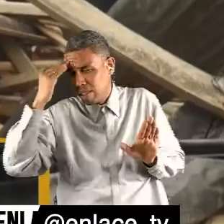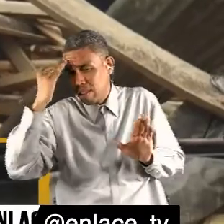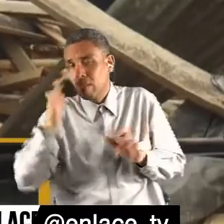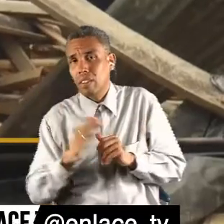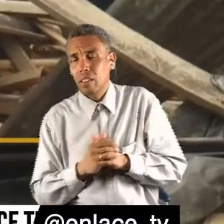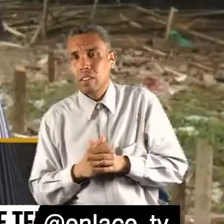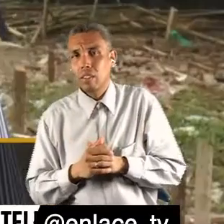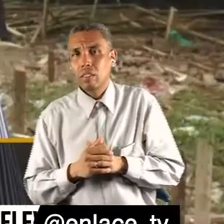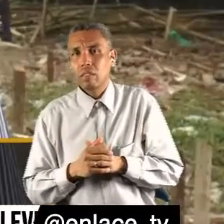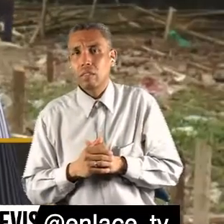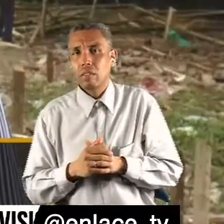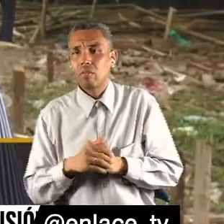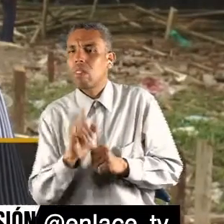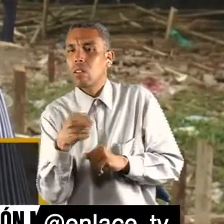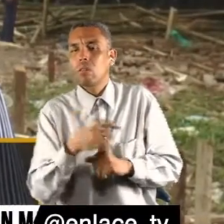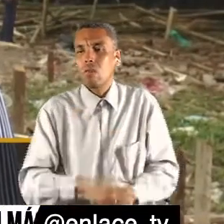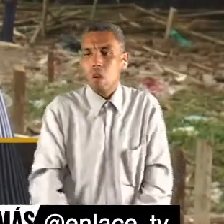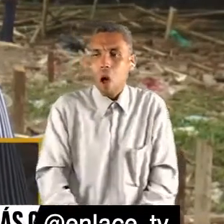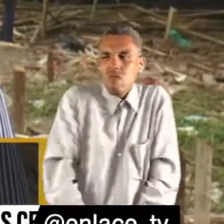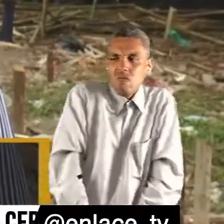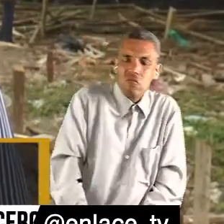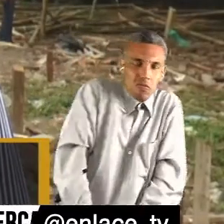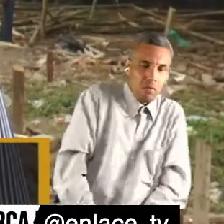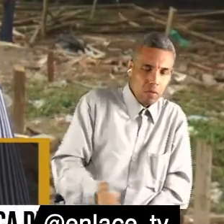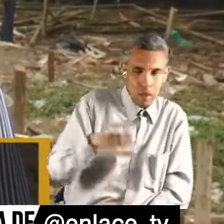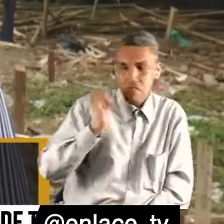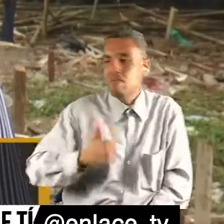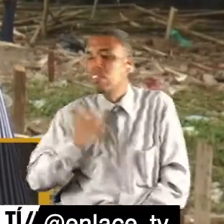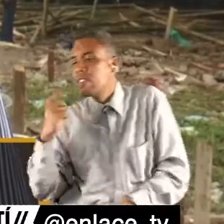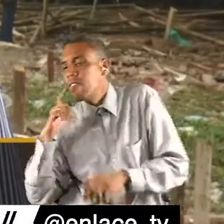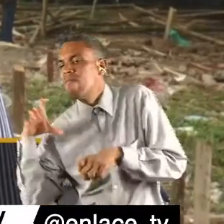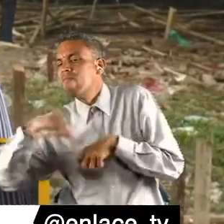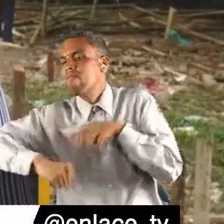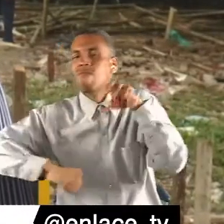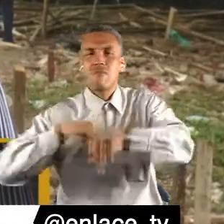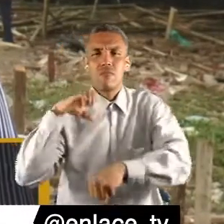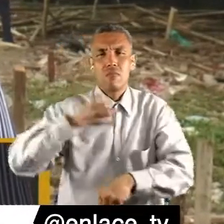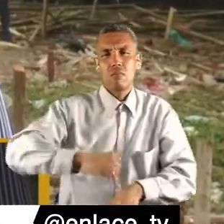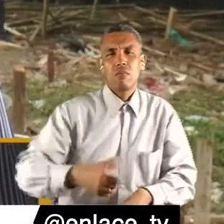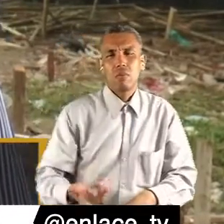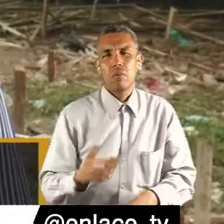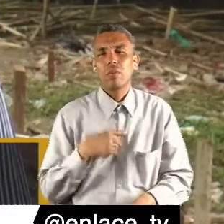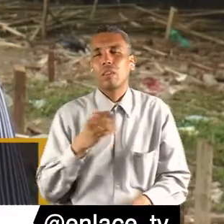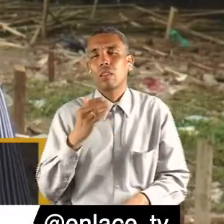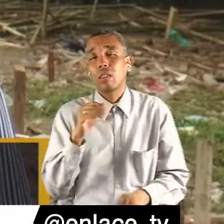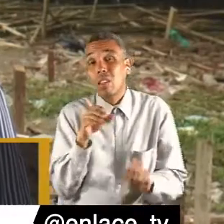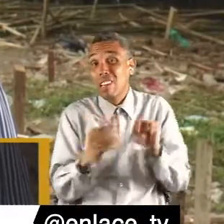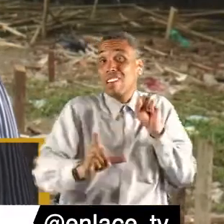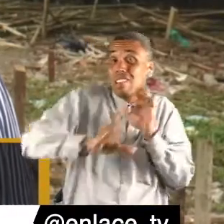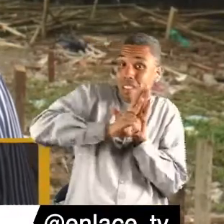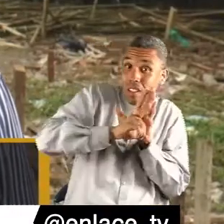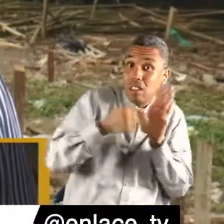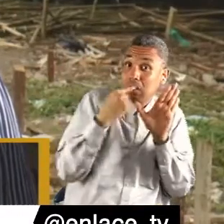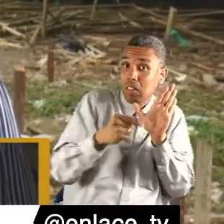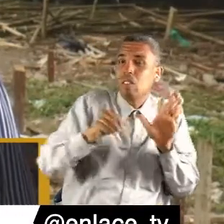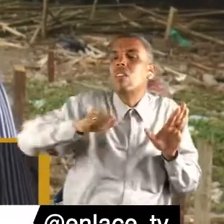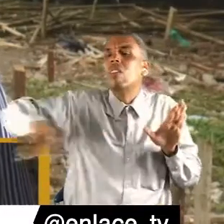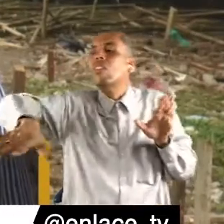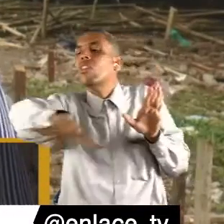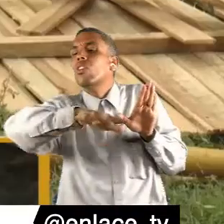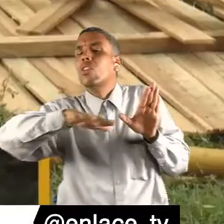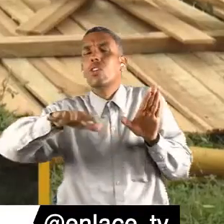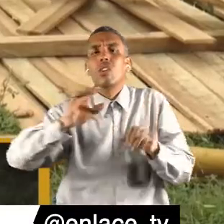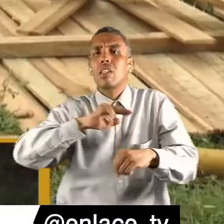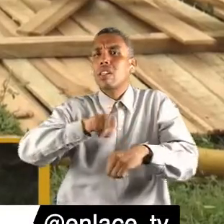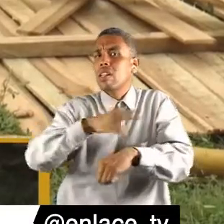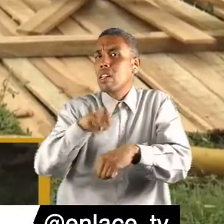relacionadas con la comisión de otros hechos punibles como daño al medio ambiente, aprovechamiento ilícito de recursos